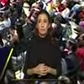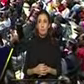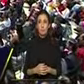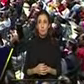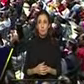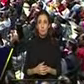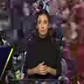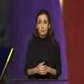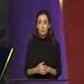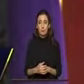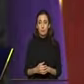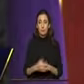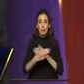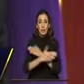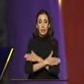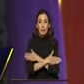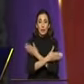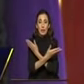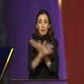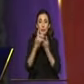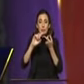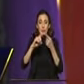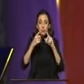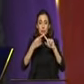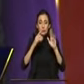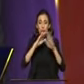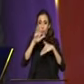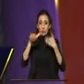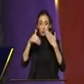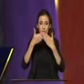Queridas amigas y amigos todos,